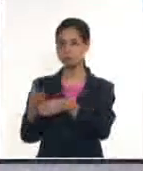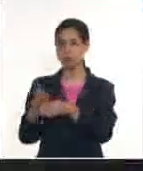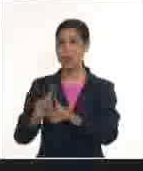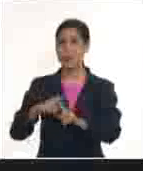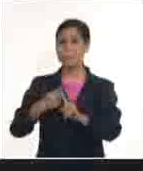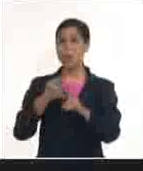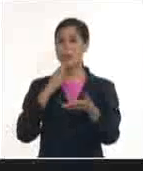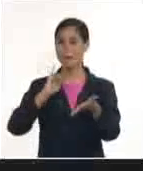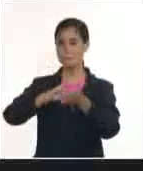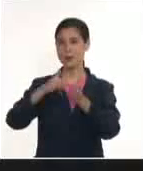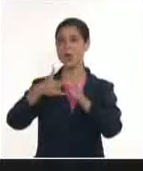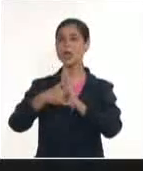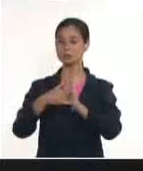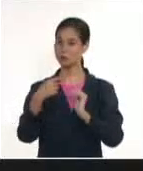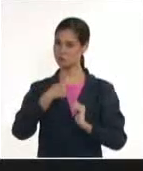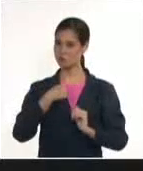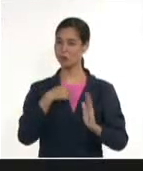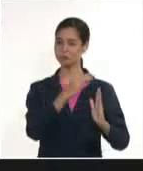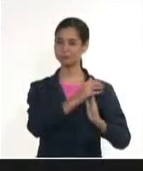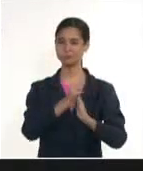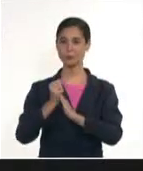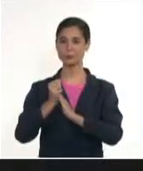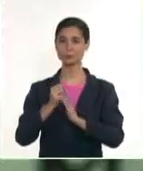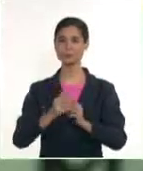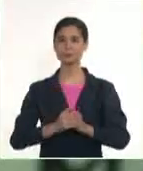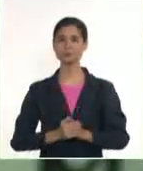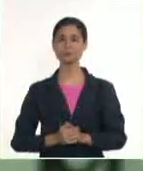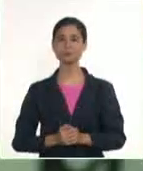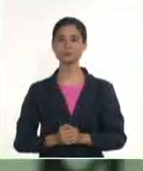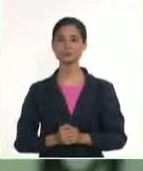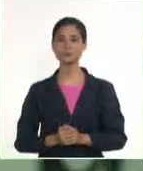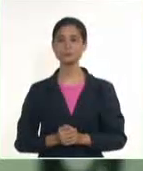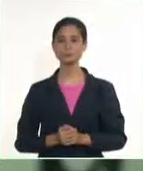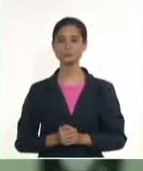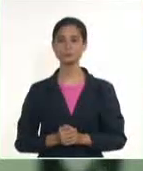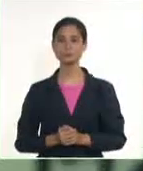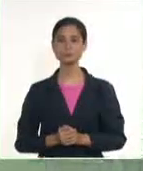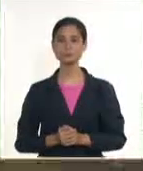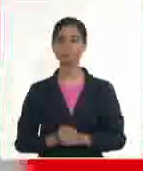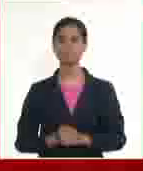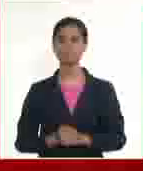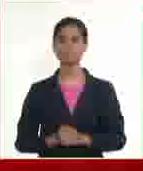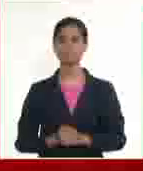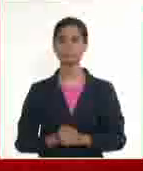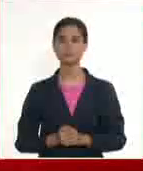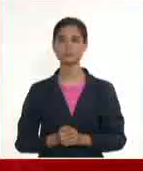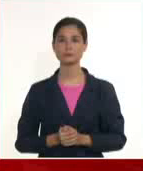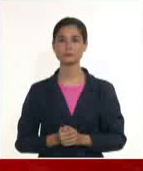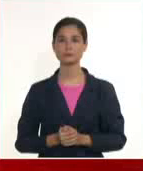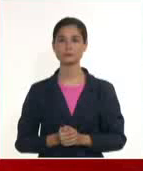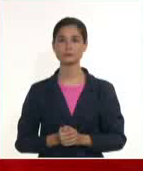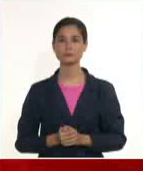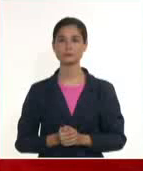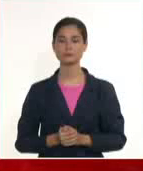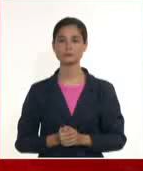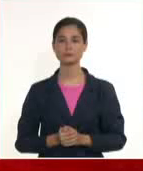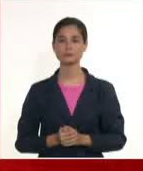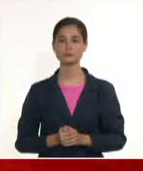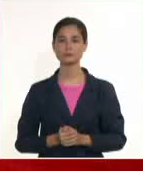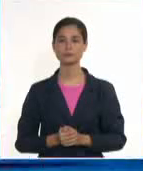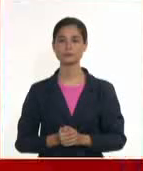proyectos. Asociación Hermanos Aiza. Equipo, familia. Jóvenes, sueños. Creación, el arte. El arte nos